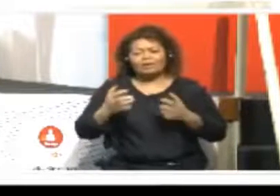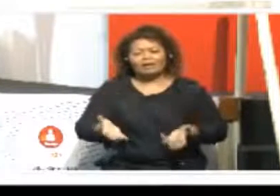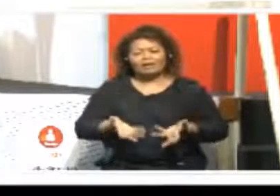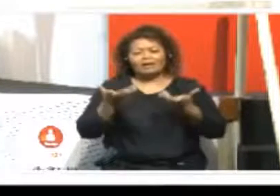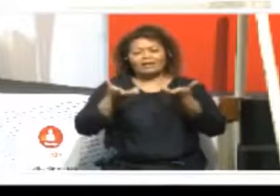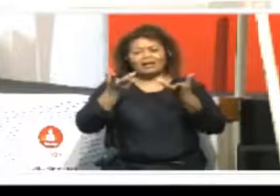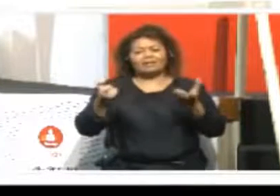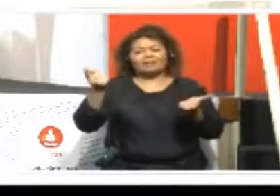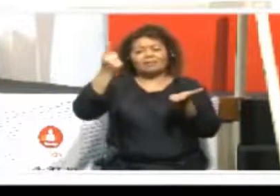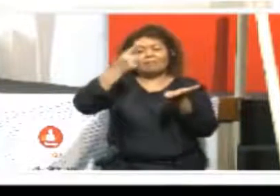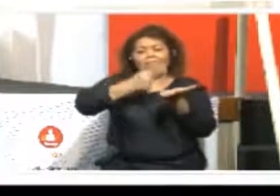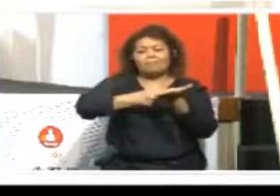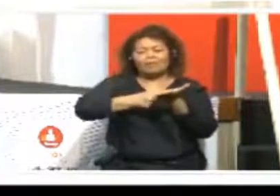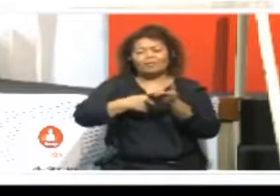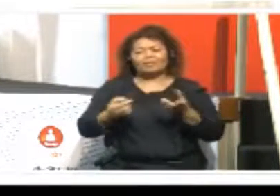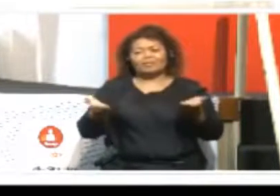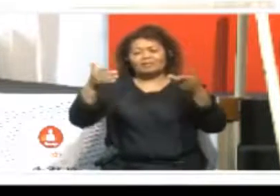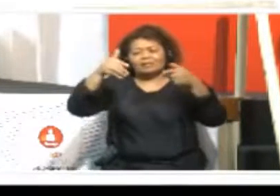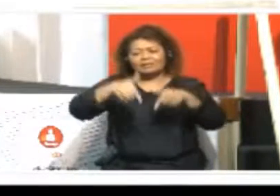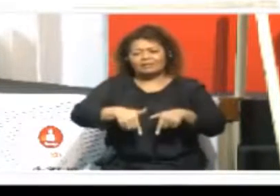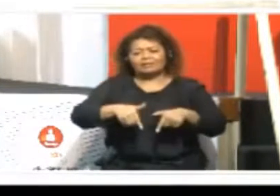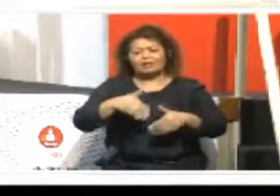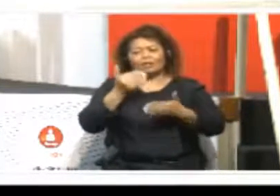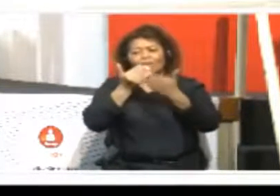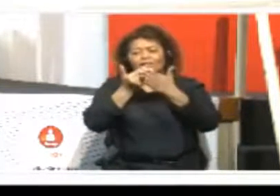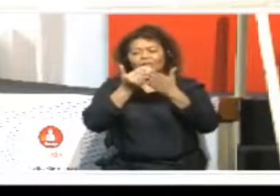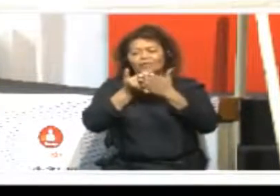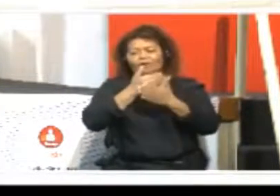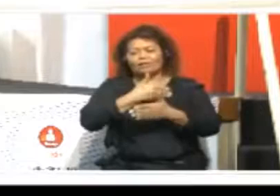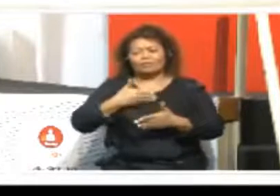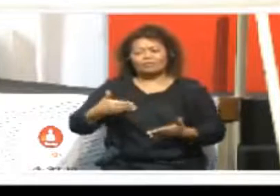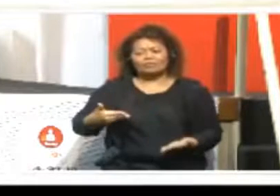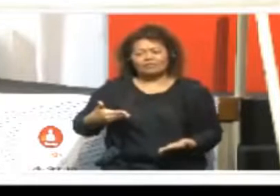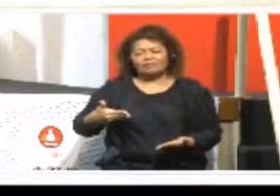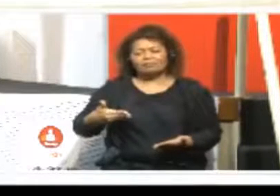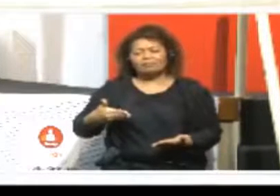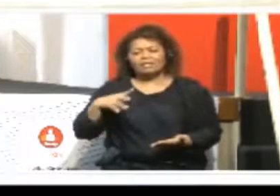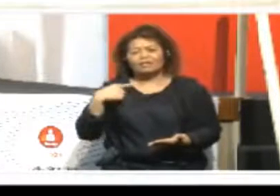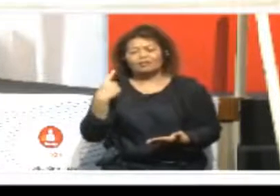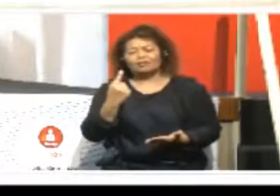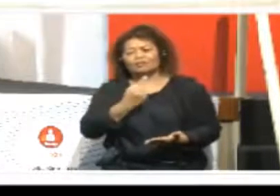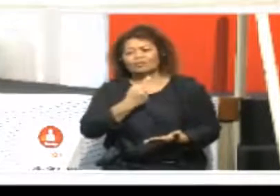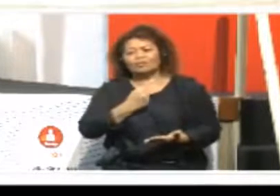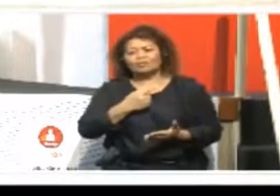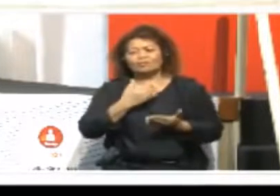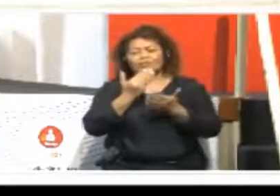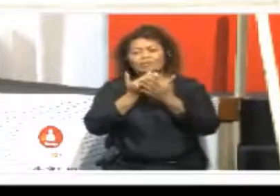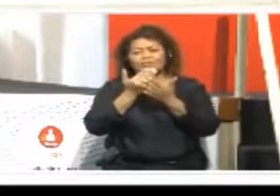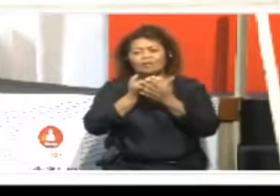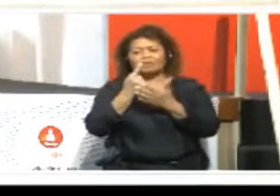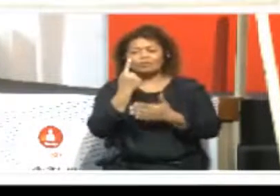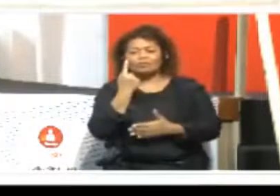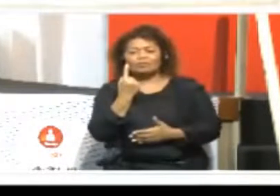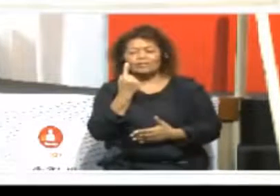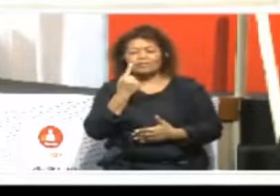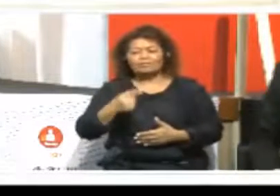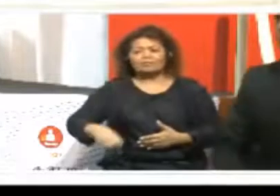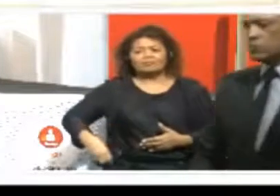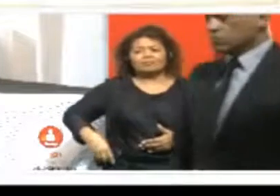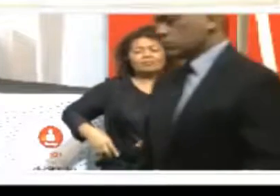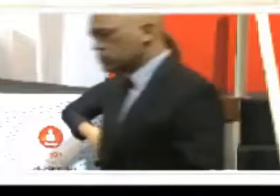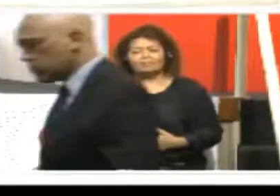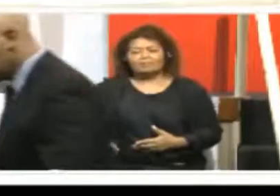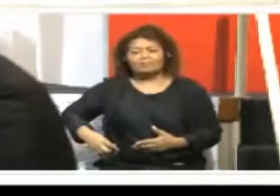Pública de Estudios Ambientales. Somos la escuela número uno en los Estados Unidos en